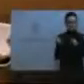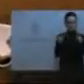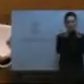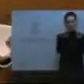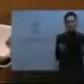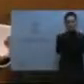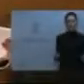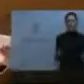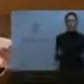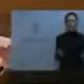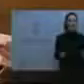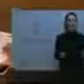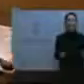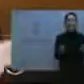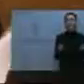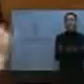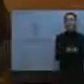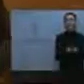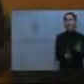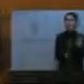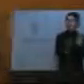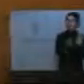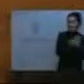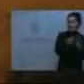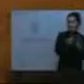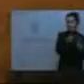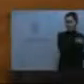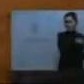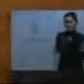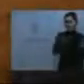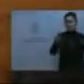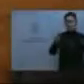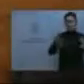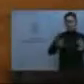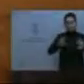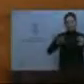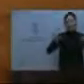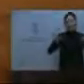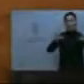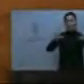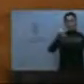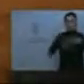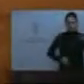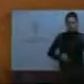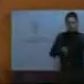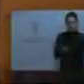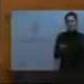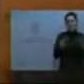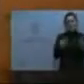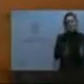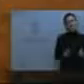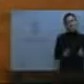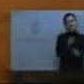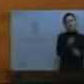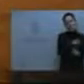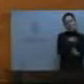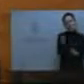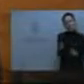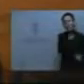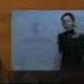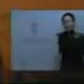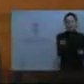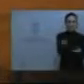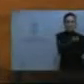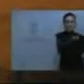fórmula jurídica y que luego lo comunicaran a la prensa. Pero está claro que lo de comunicar a ustedes no se les da